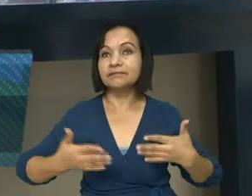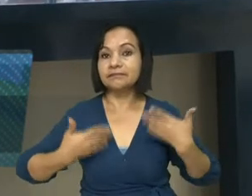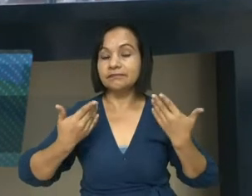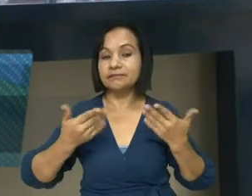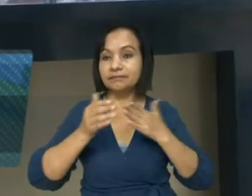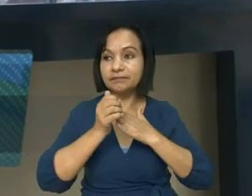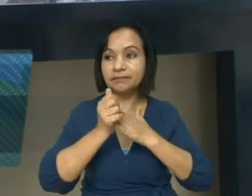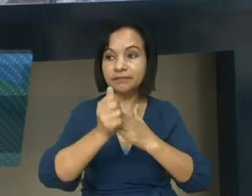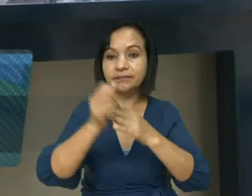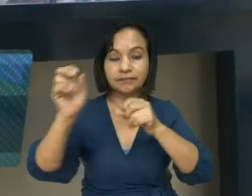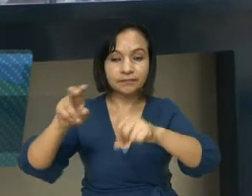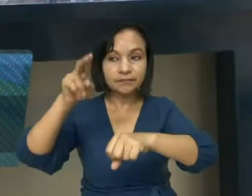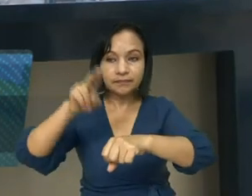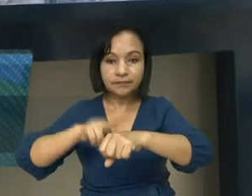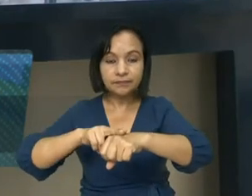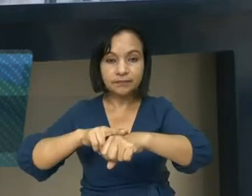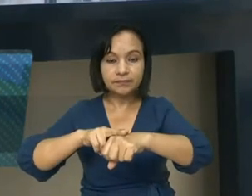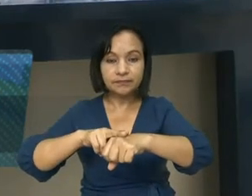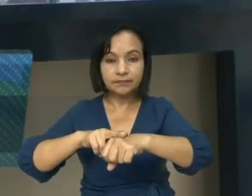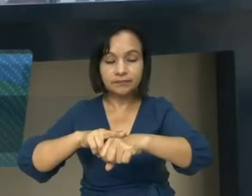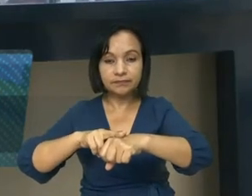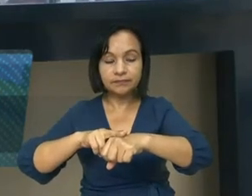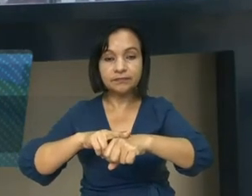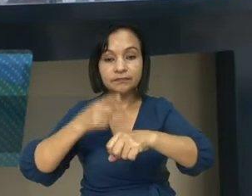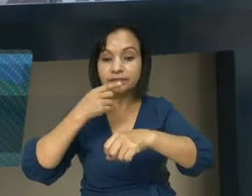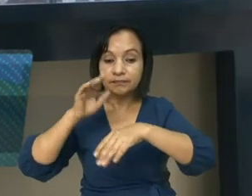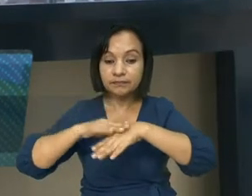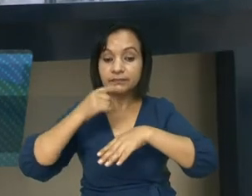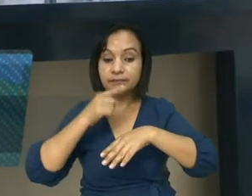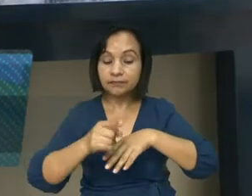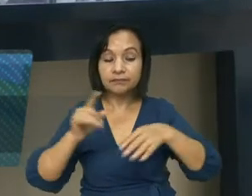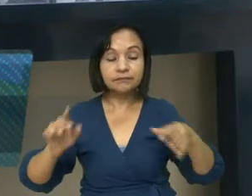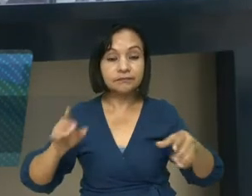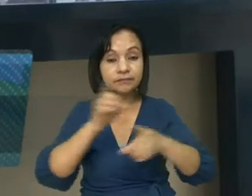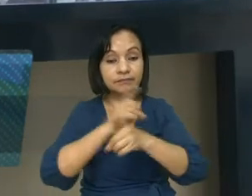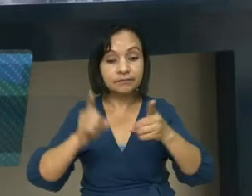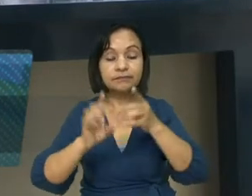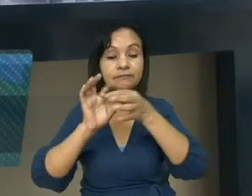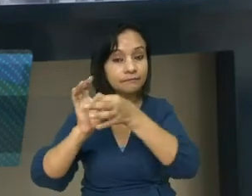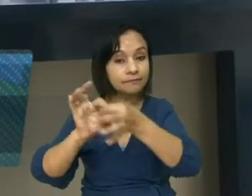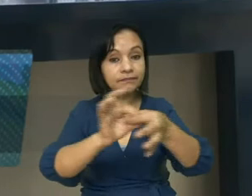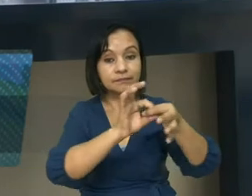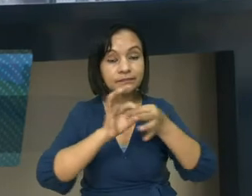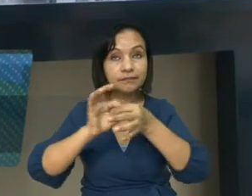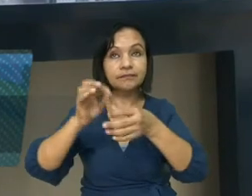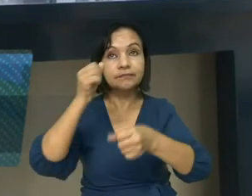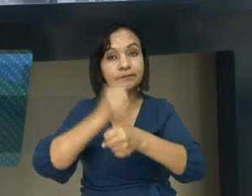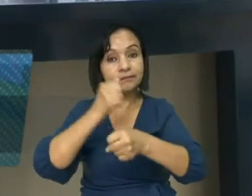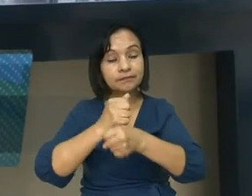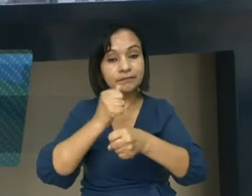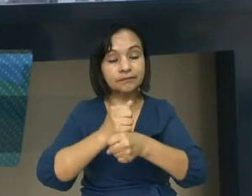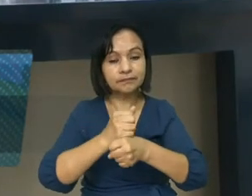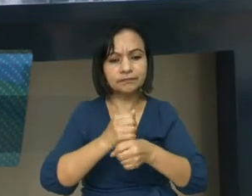liderazgo nacional donde hay orientaciones precisas, claras, de que tenemos que articularnos, porque al final la comunidad no